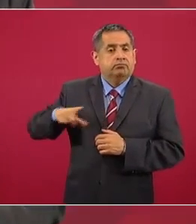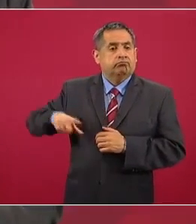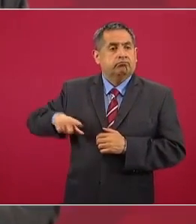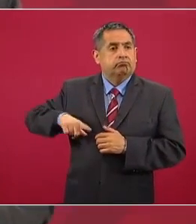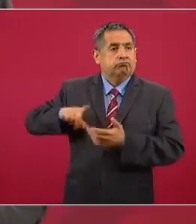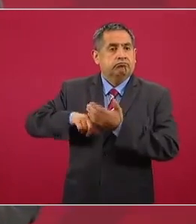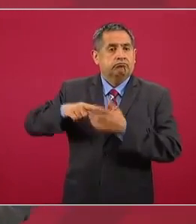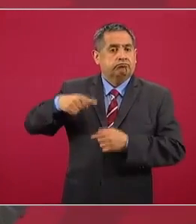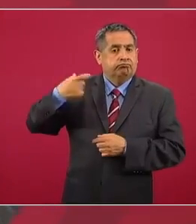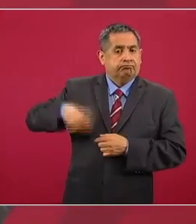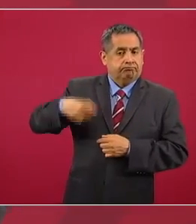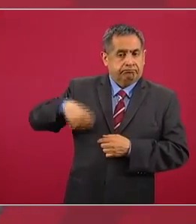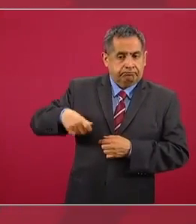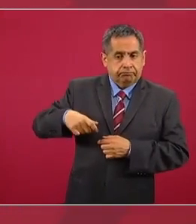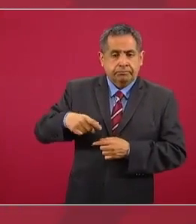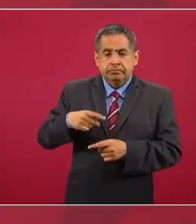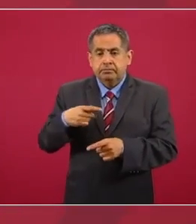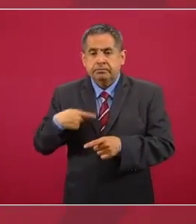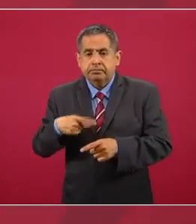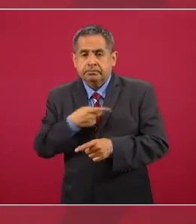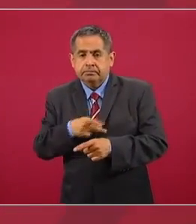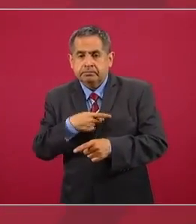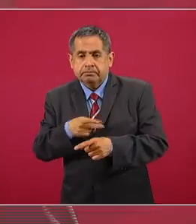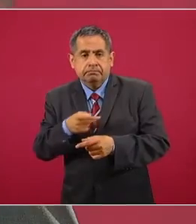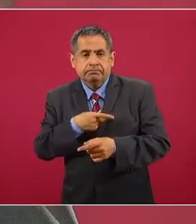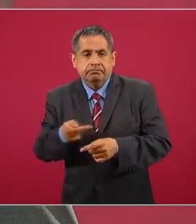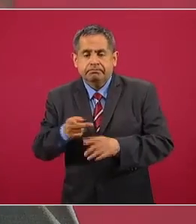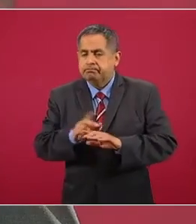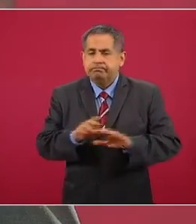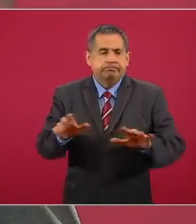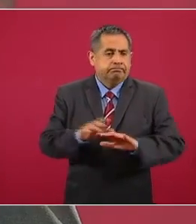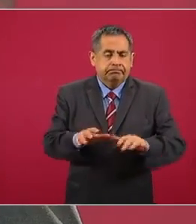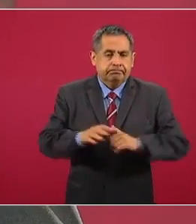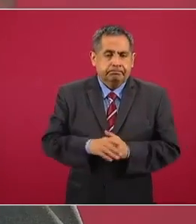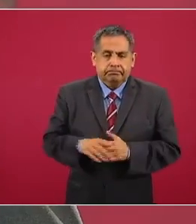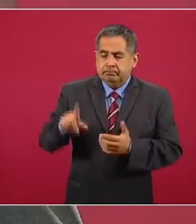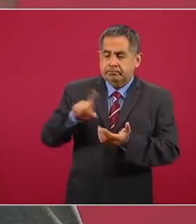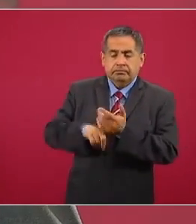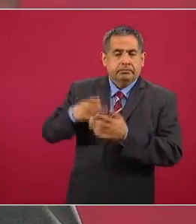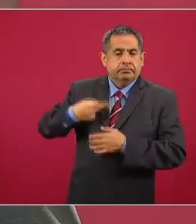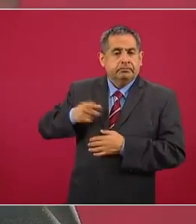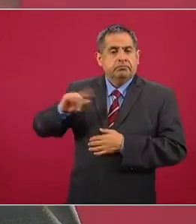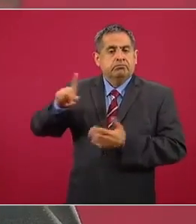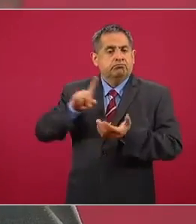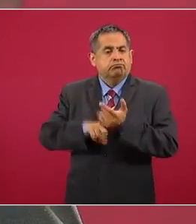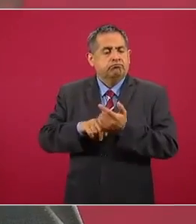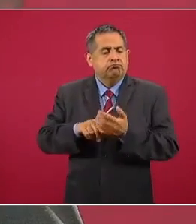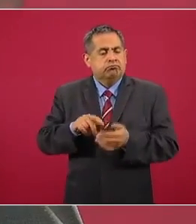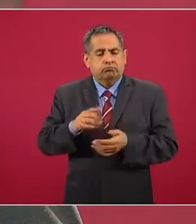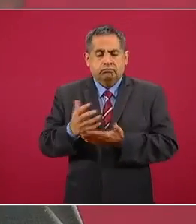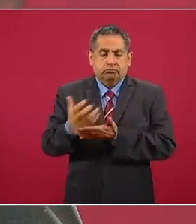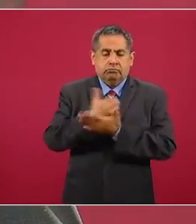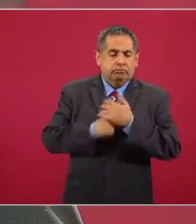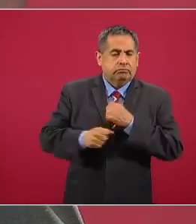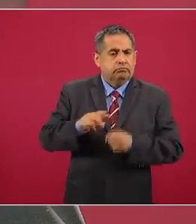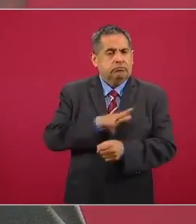gobierno rico con pueblo pobre, y el servidor público tiene que aprender a vivir en la justa